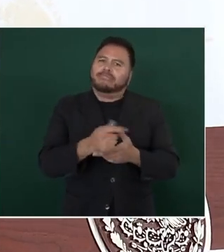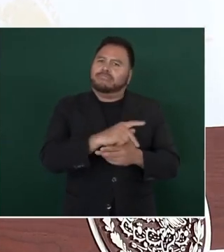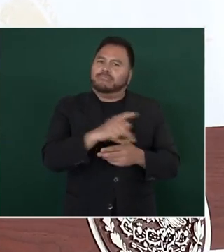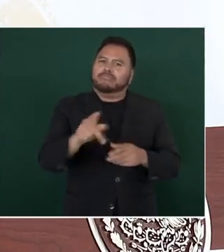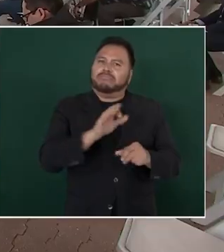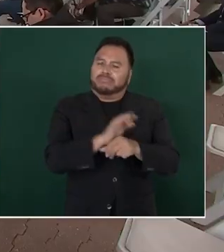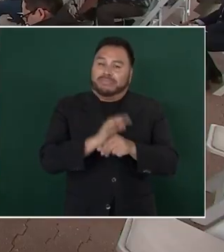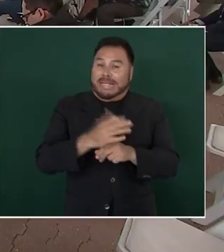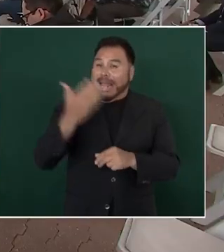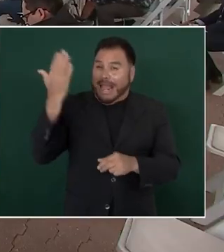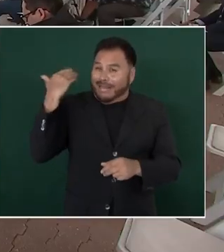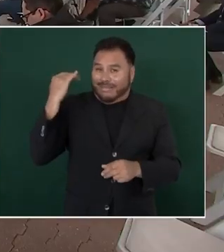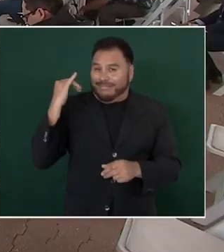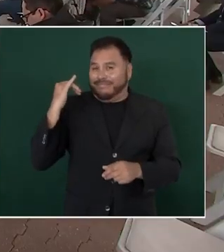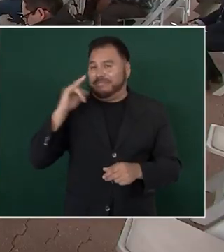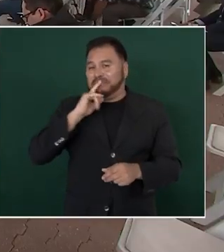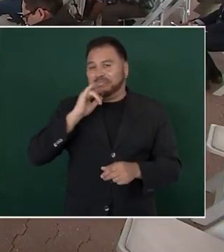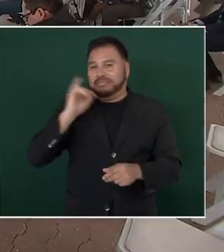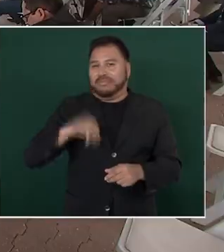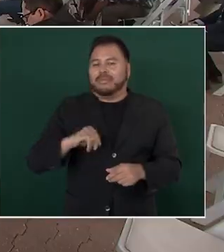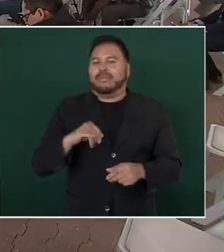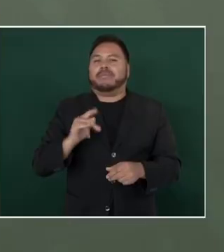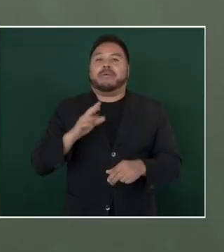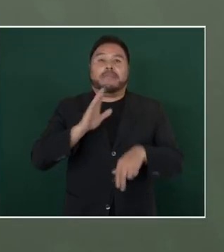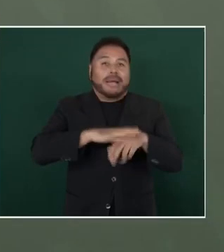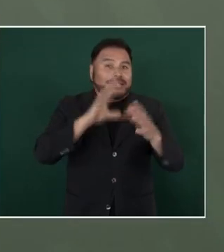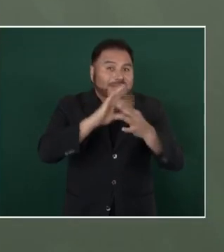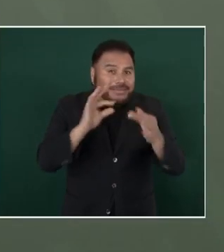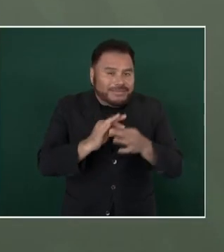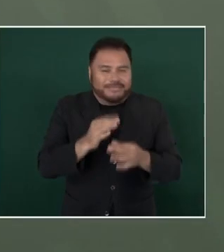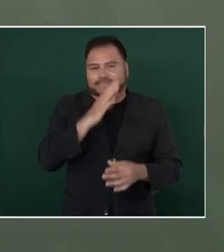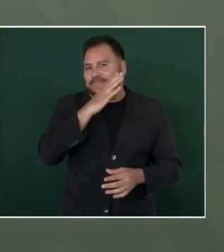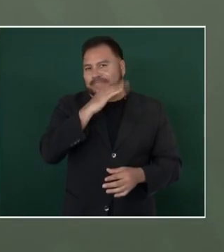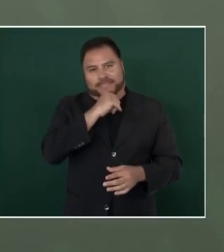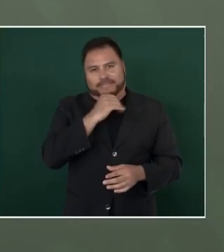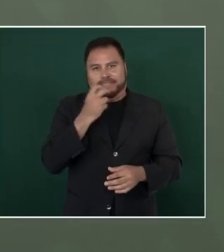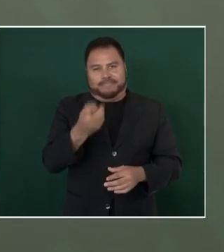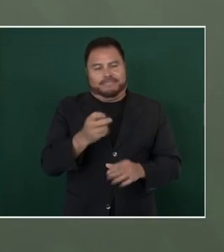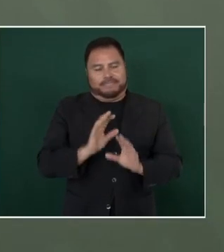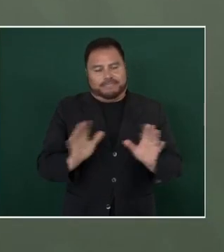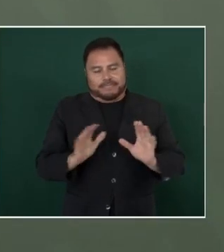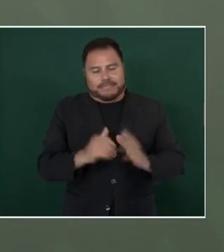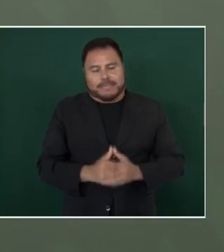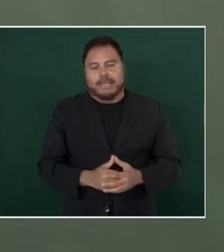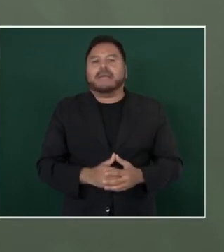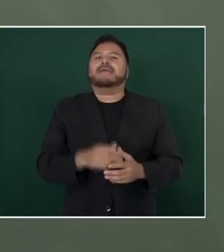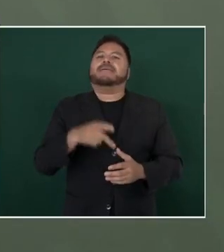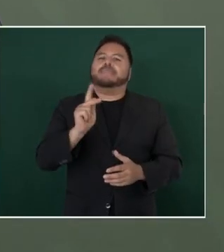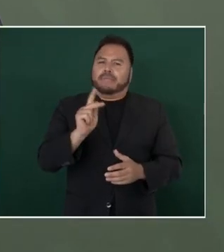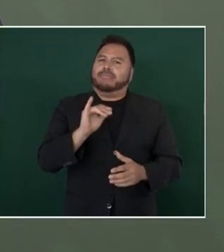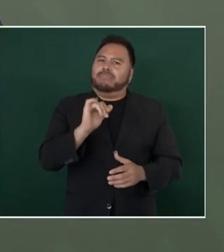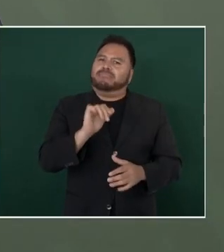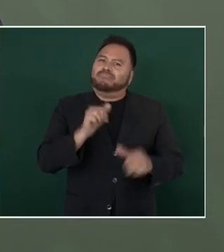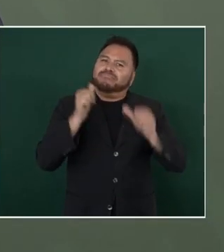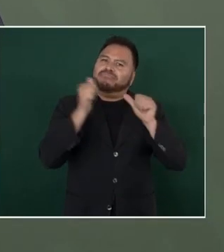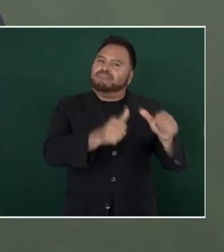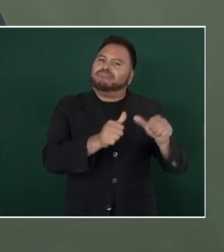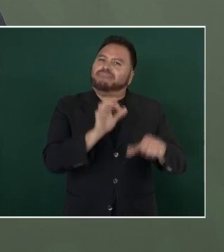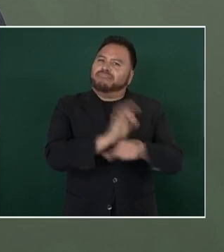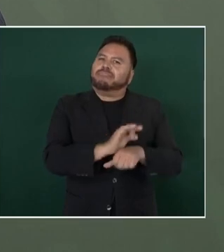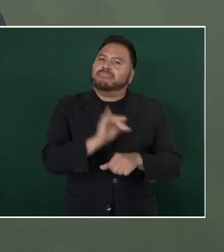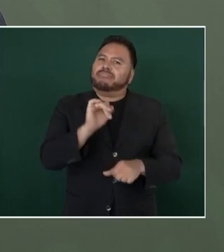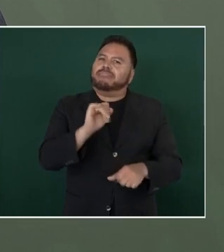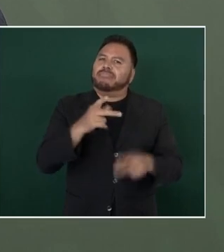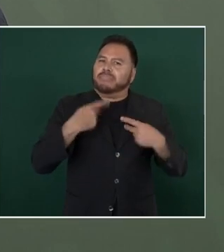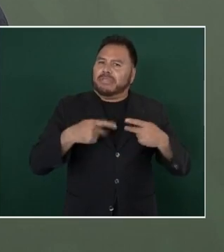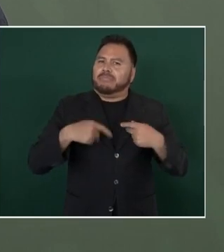como nunca, pero no puedo hablar de eso, pero se está atendiendo a